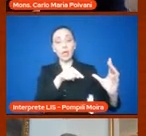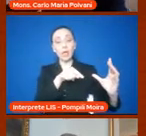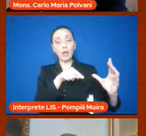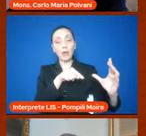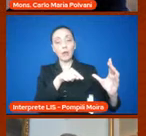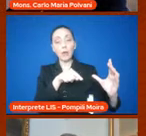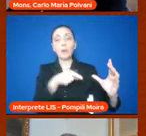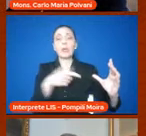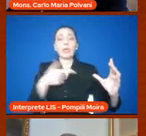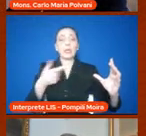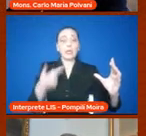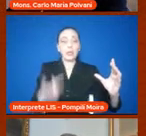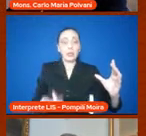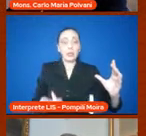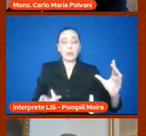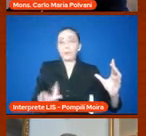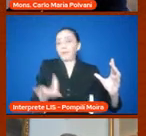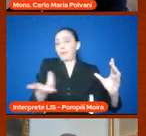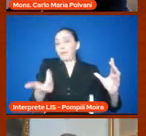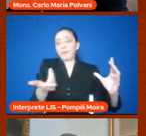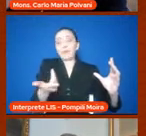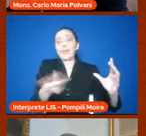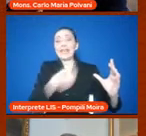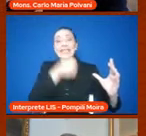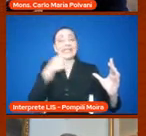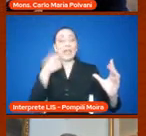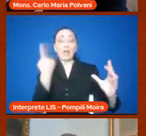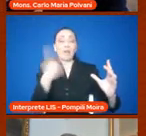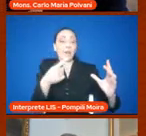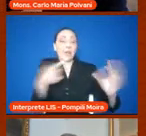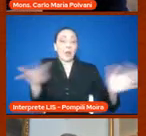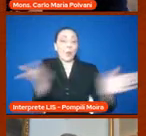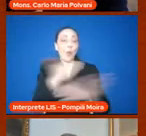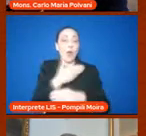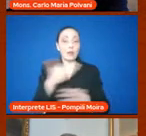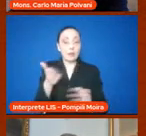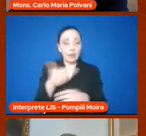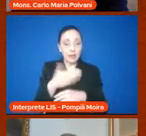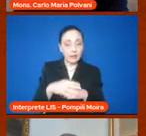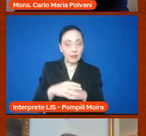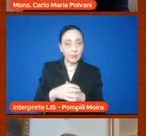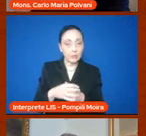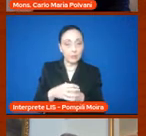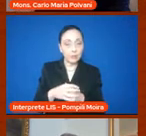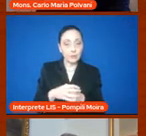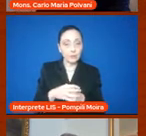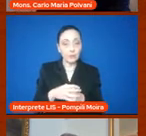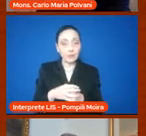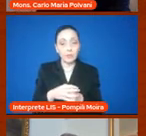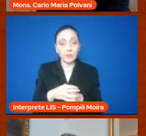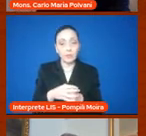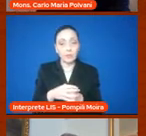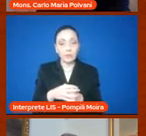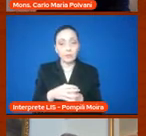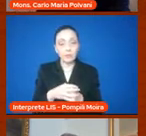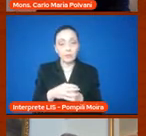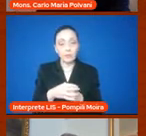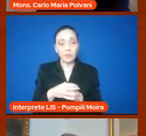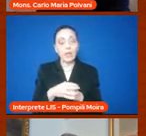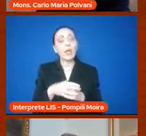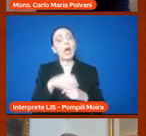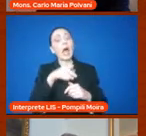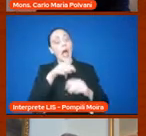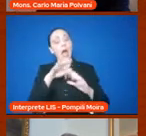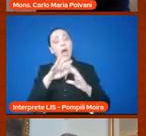inequívocas. Y es así que también nos enseña más sobre lo que necesitamos hacer para crear un